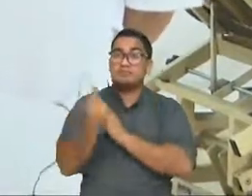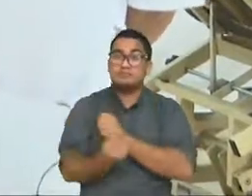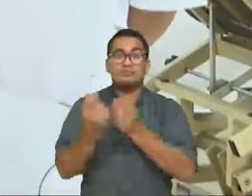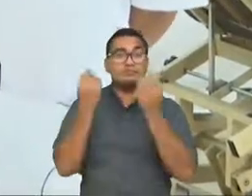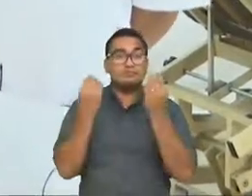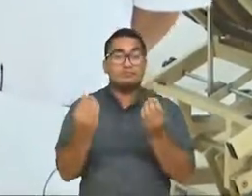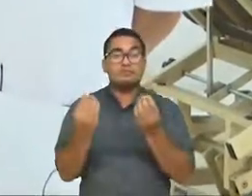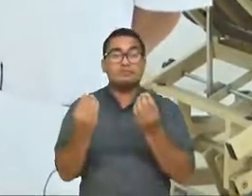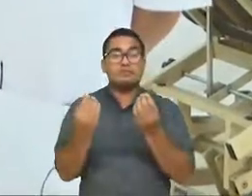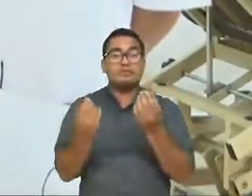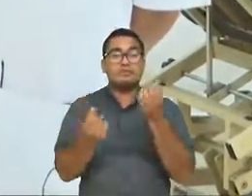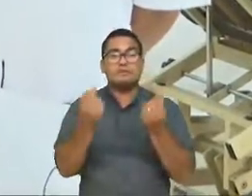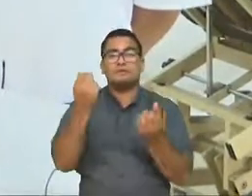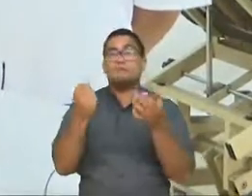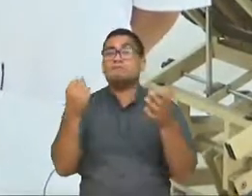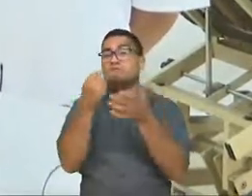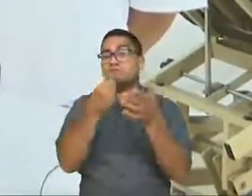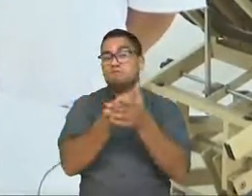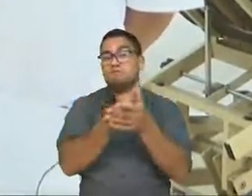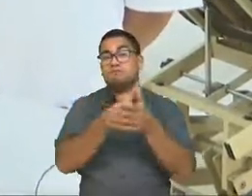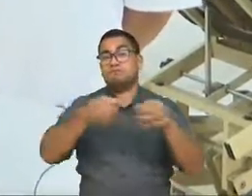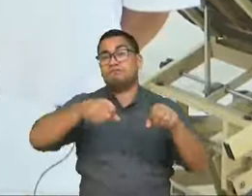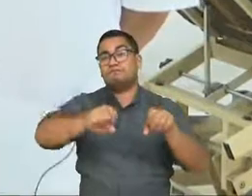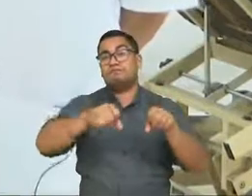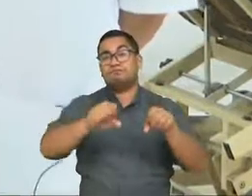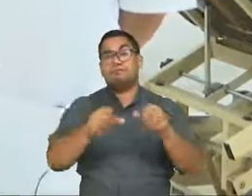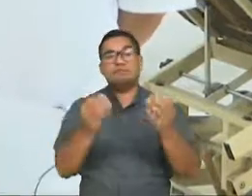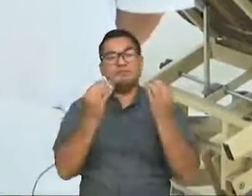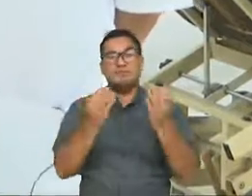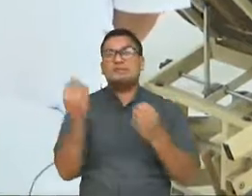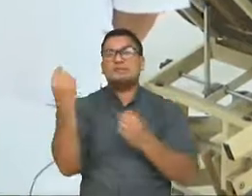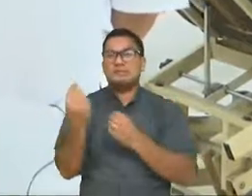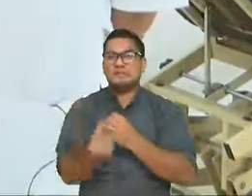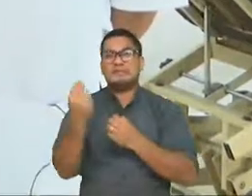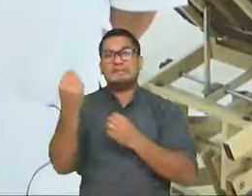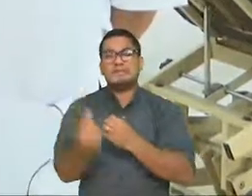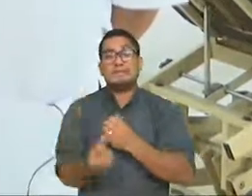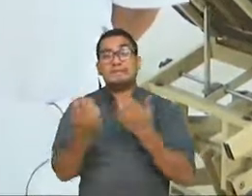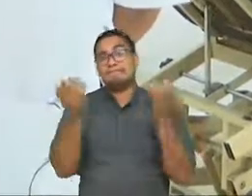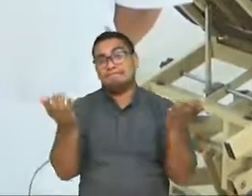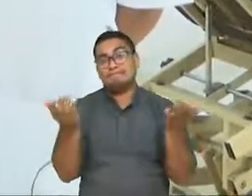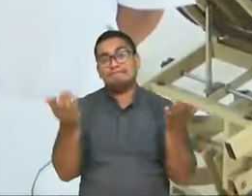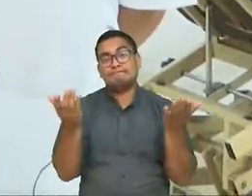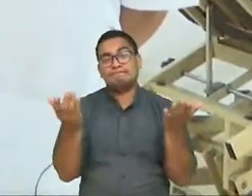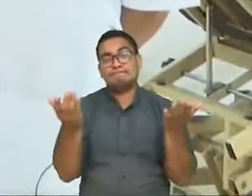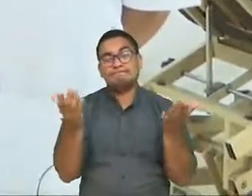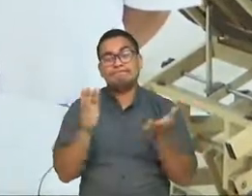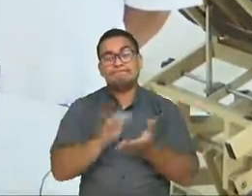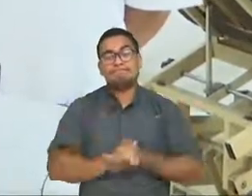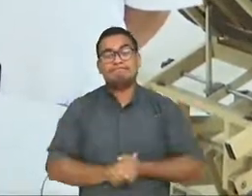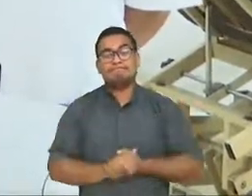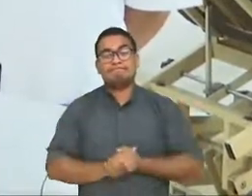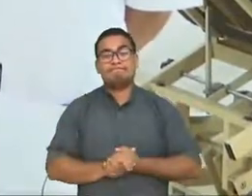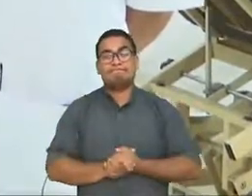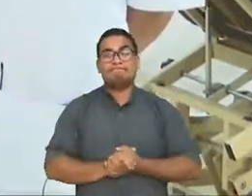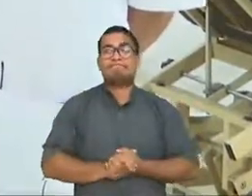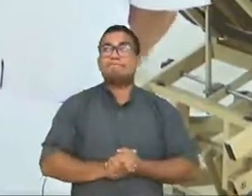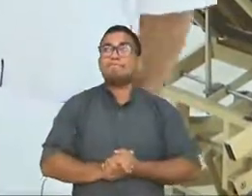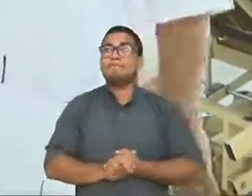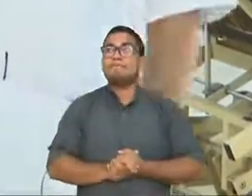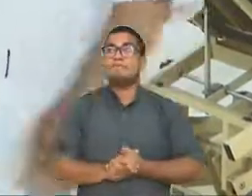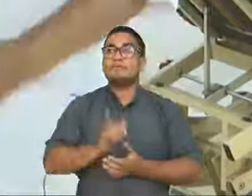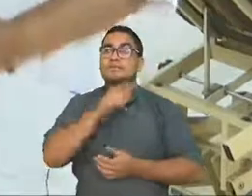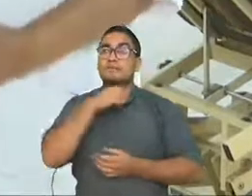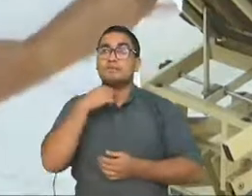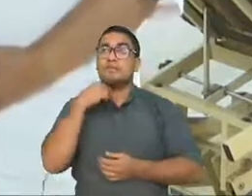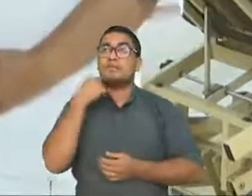Hospital Aldo Chavarría son los accidentados en moto, o sea, los motorizados. Sí, motorizados. Que sufren accidentes de tránsito. Sí. Precisamente me encuentro